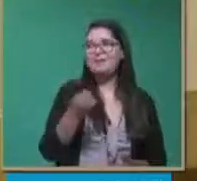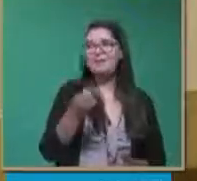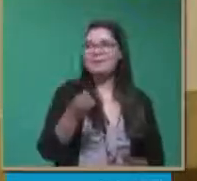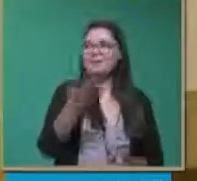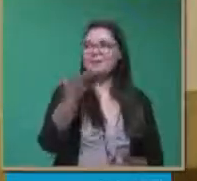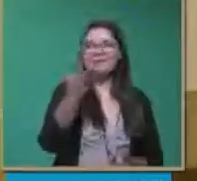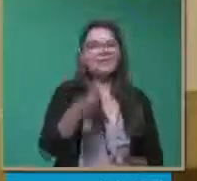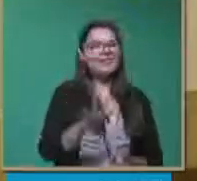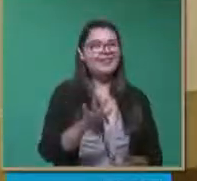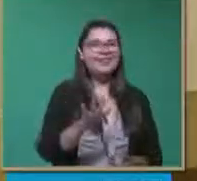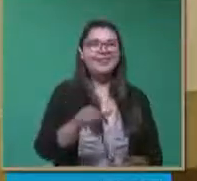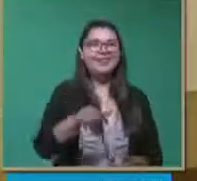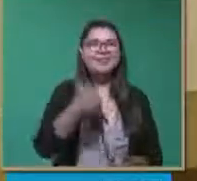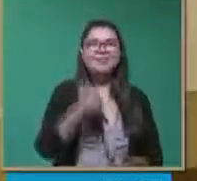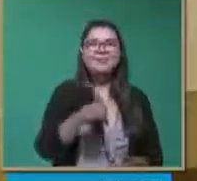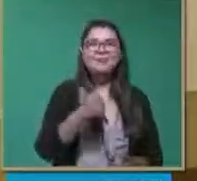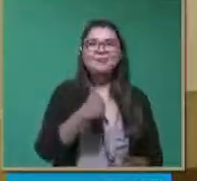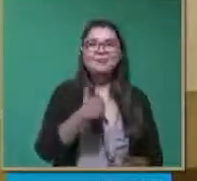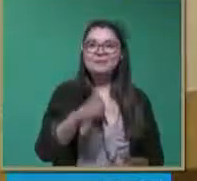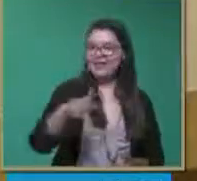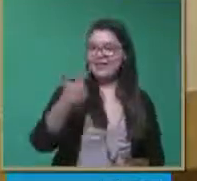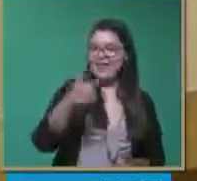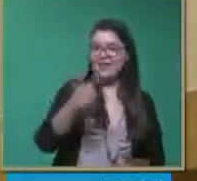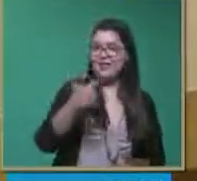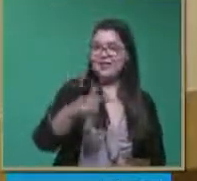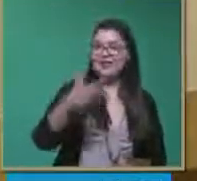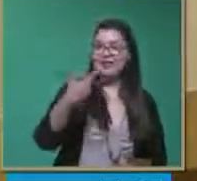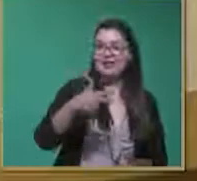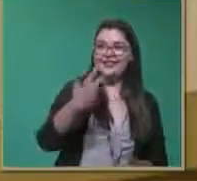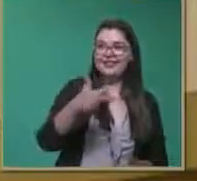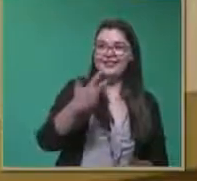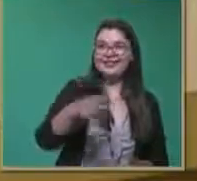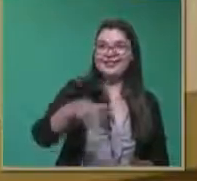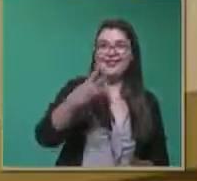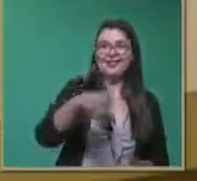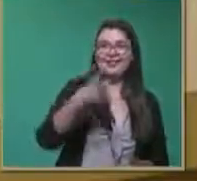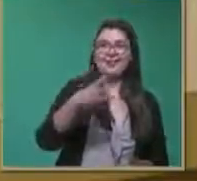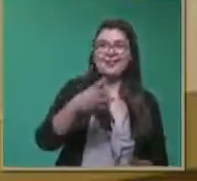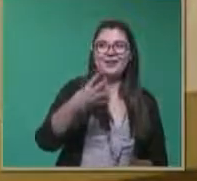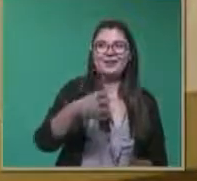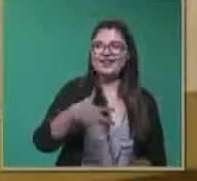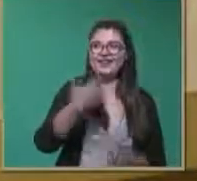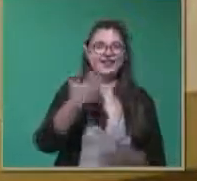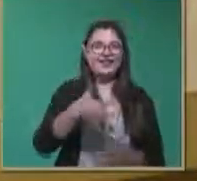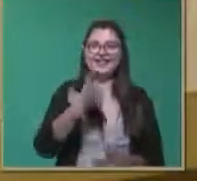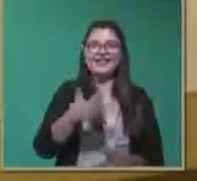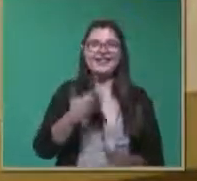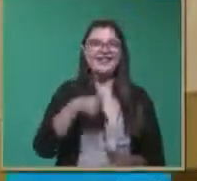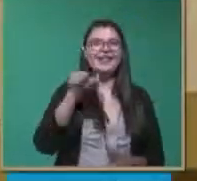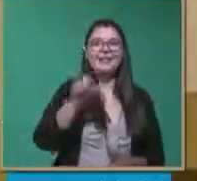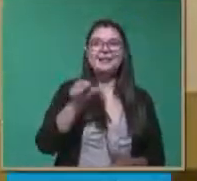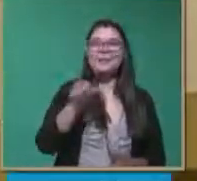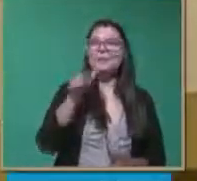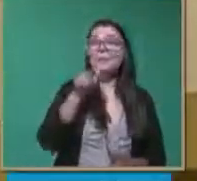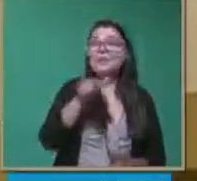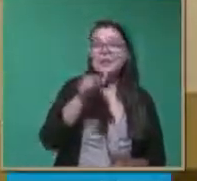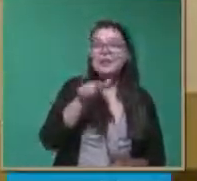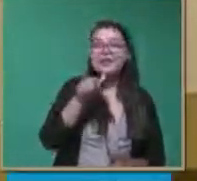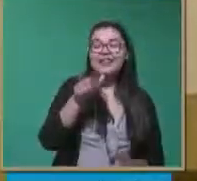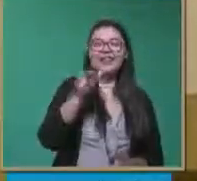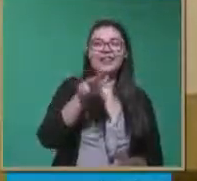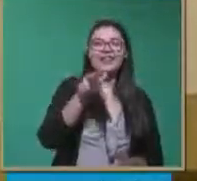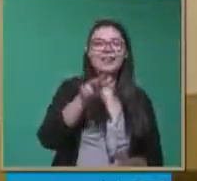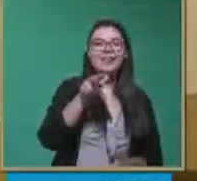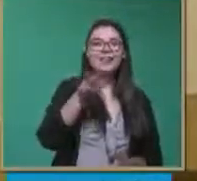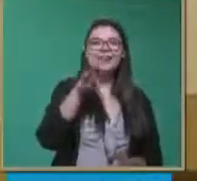9, 10, 11, 12, 13, 14, 15, 16, 17,